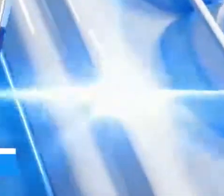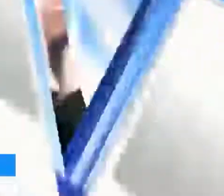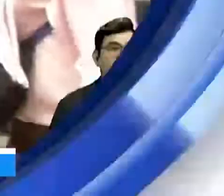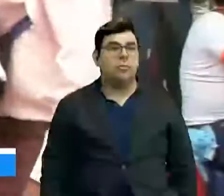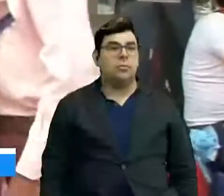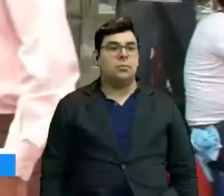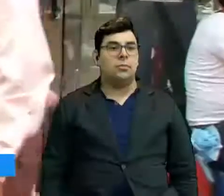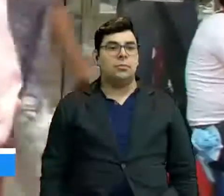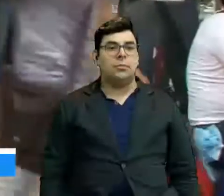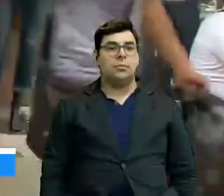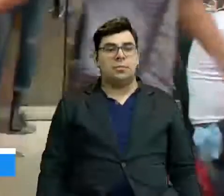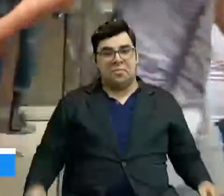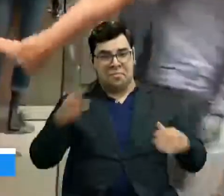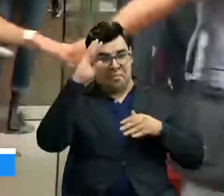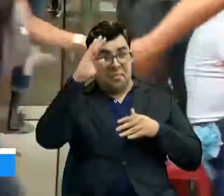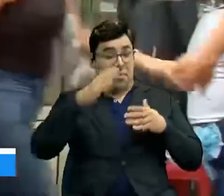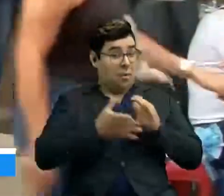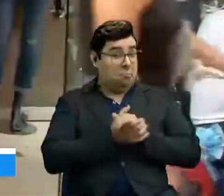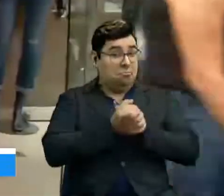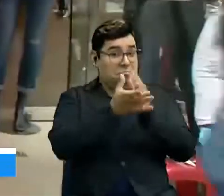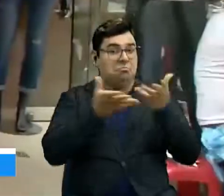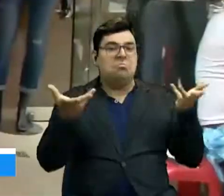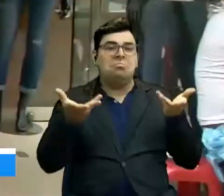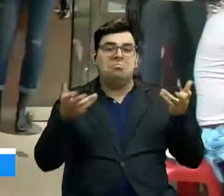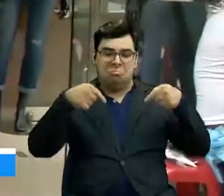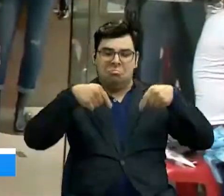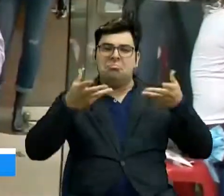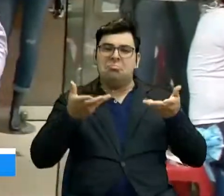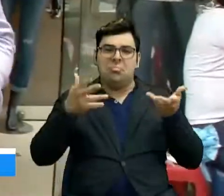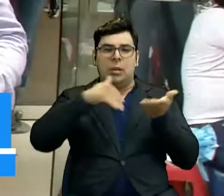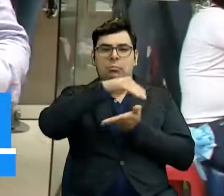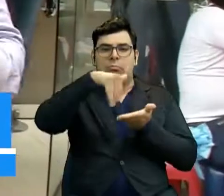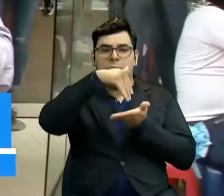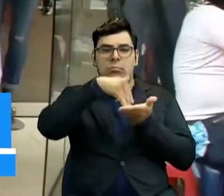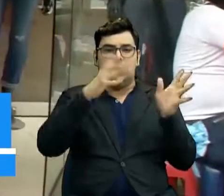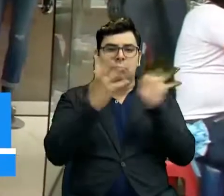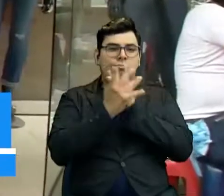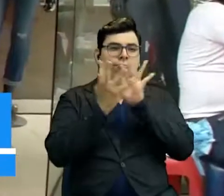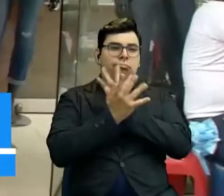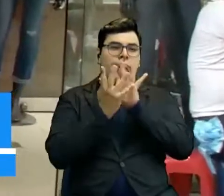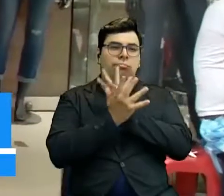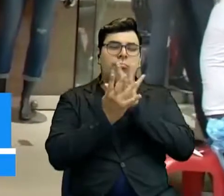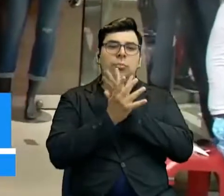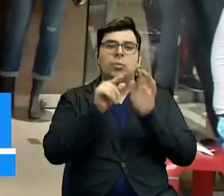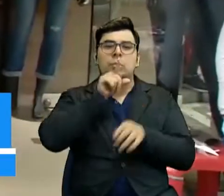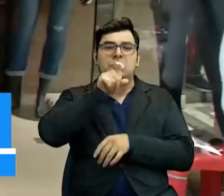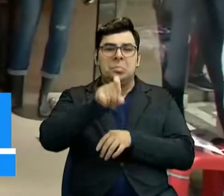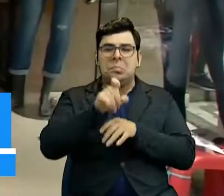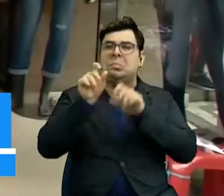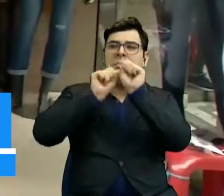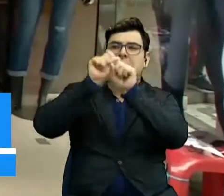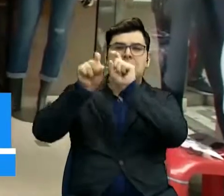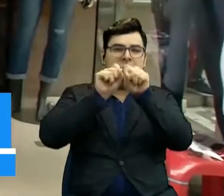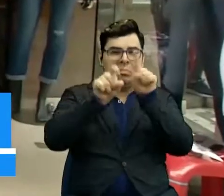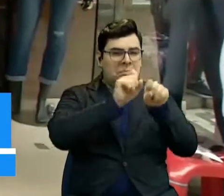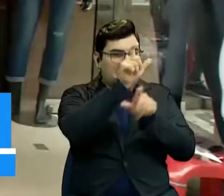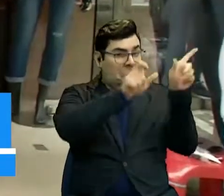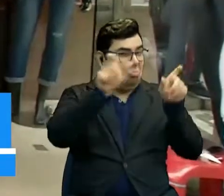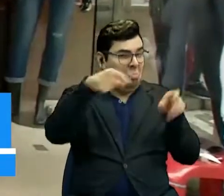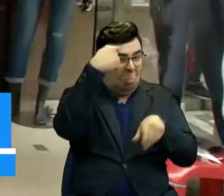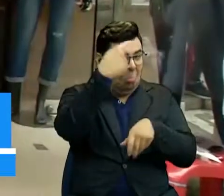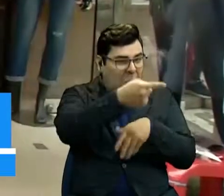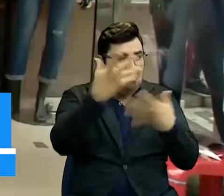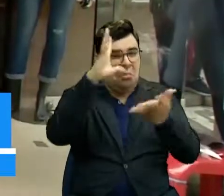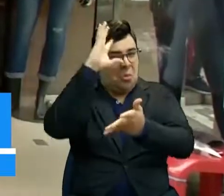hola pues yo lo saludo desde el centro de bucaramanga hemos estado sondeando lo que piensan los comerciantes lo que piensa la ciudadanía los